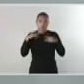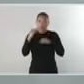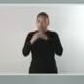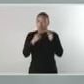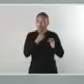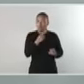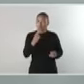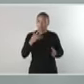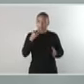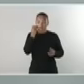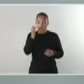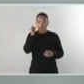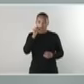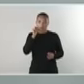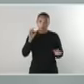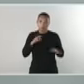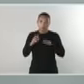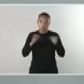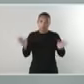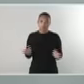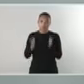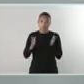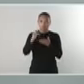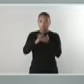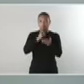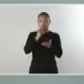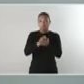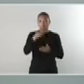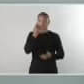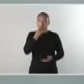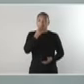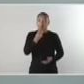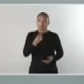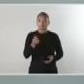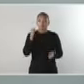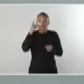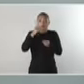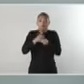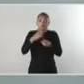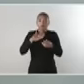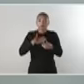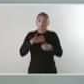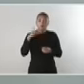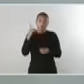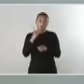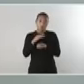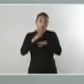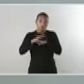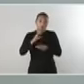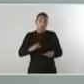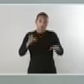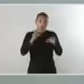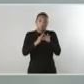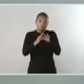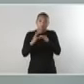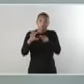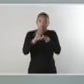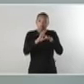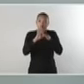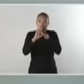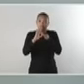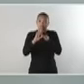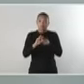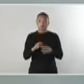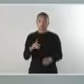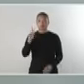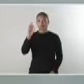han sacado adelante a Tamaulipas les digo van a encontrar en mí a su principal Aliado a Francisco García Cabeza de Vaca